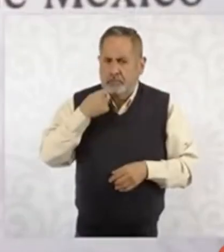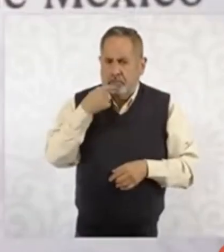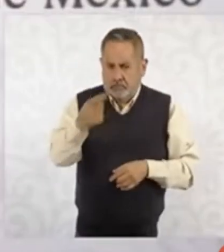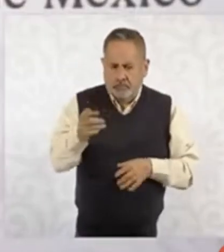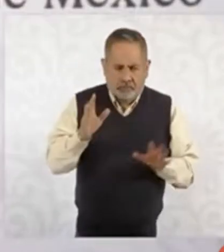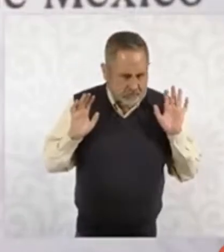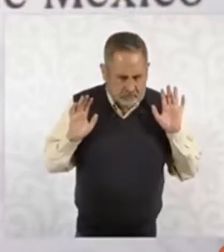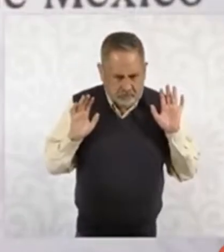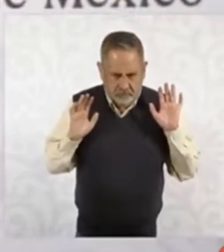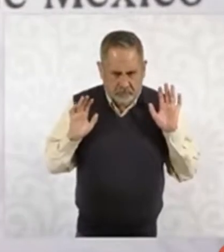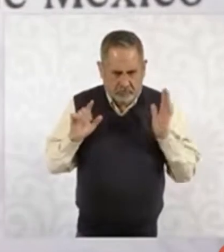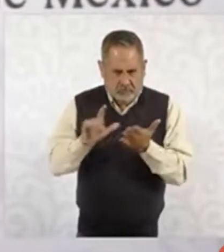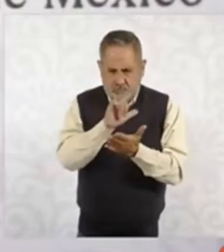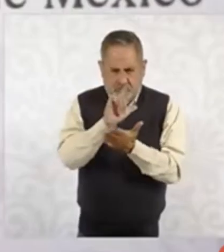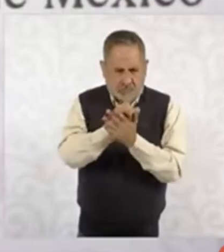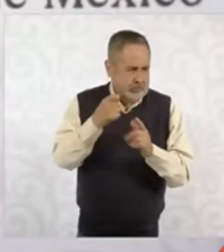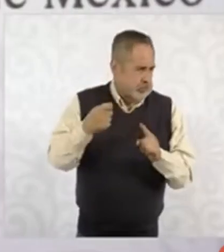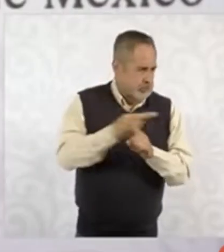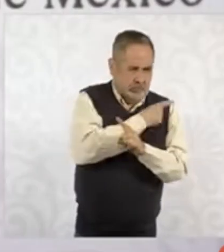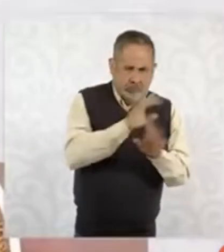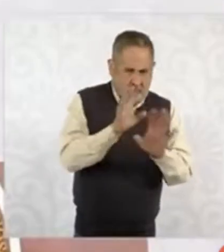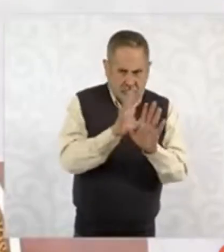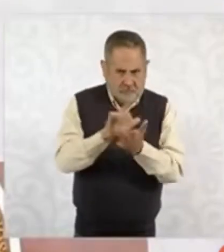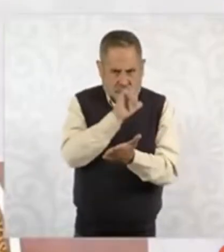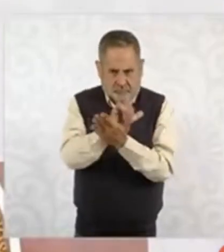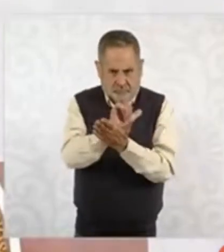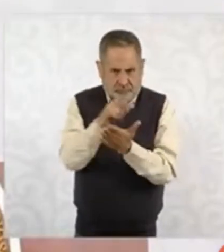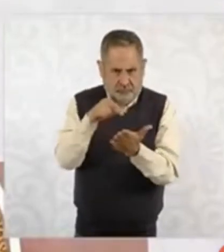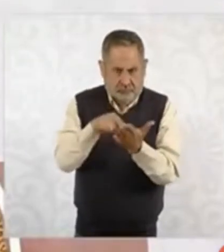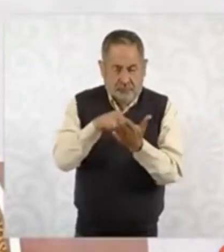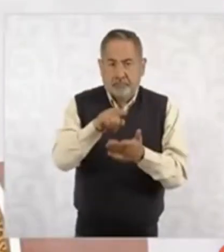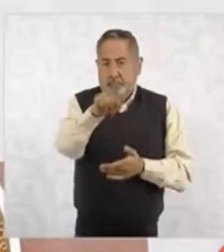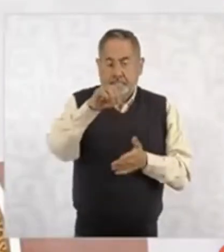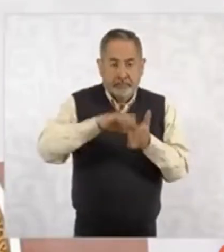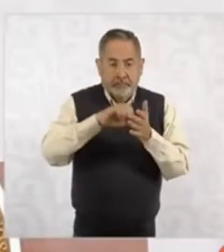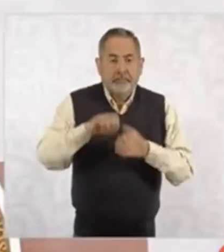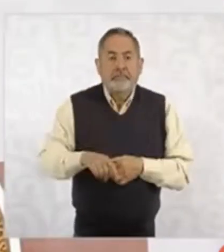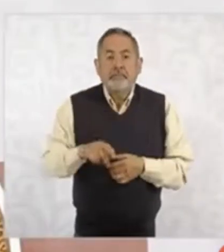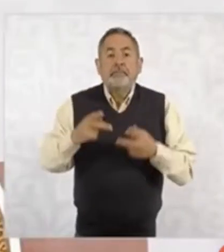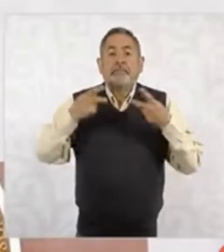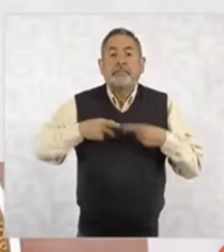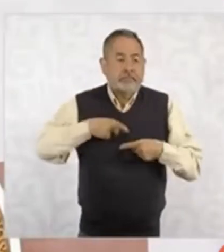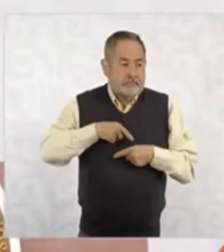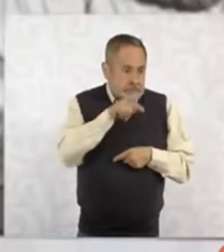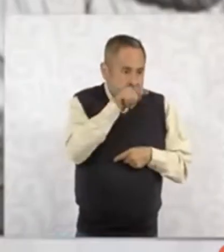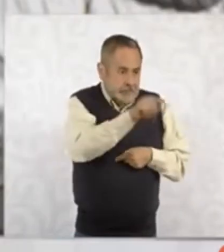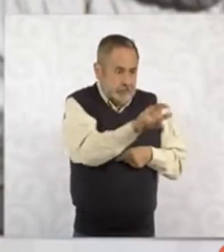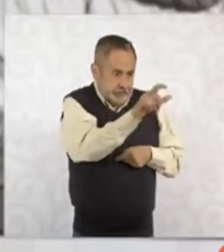como algo fuera de la ley, cuando una persona es investigada,